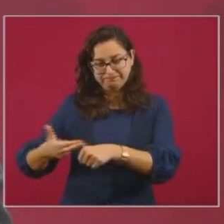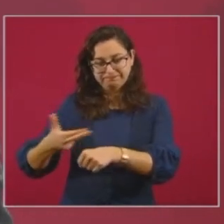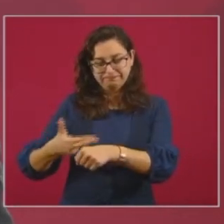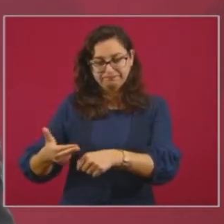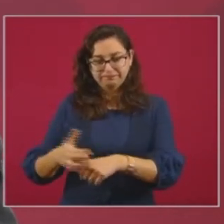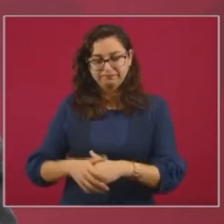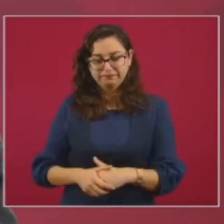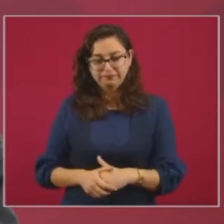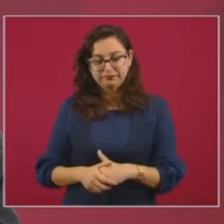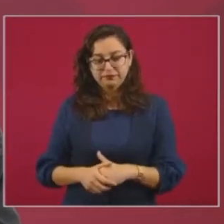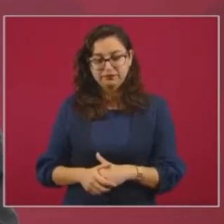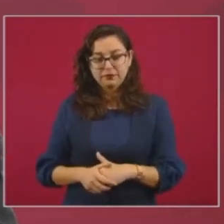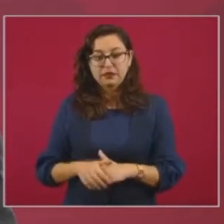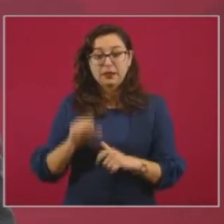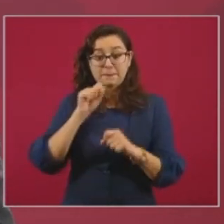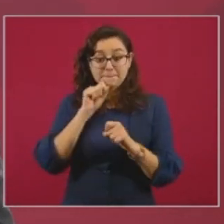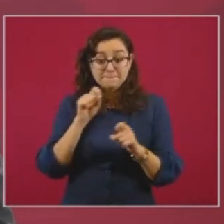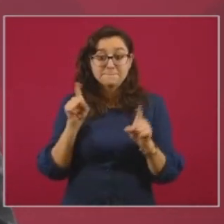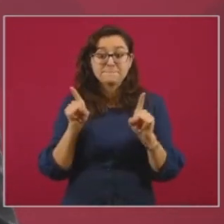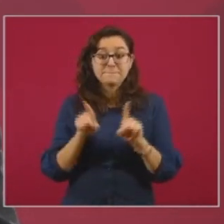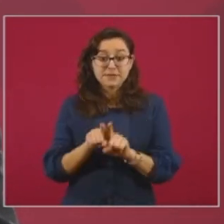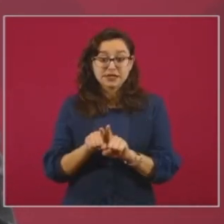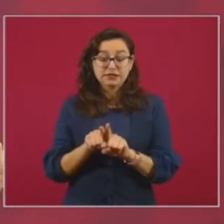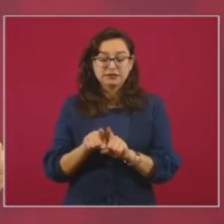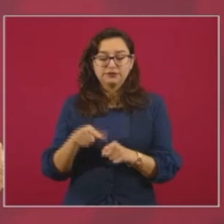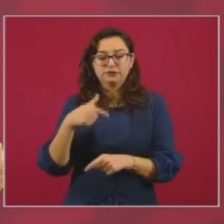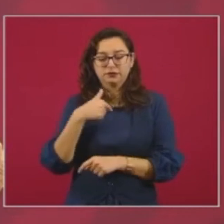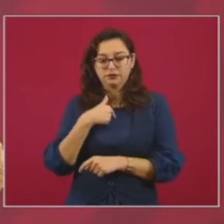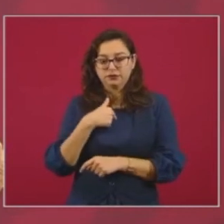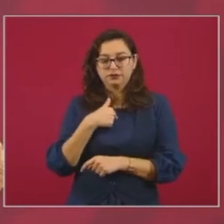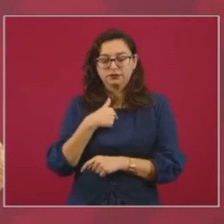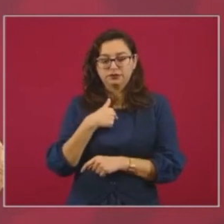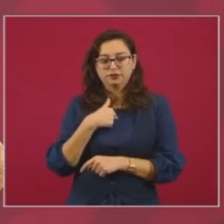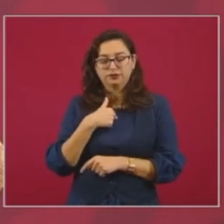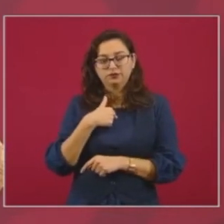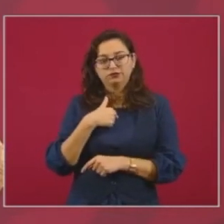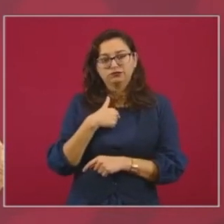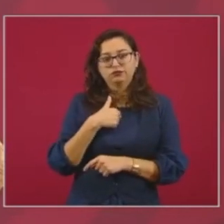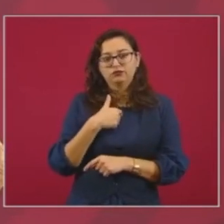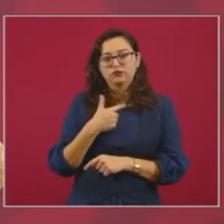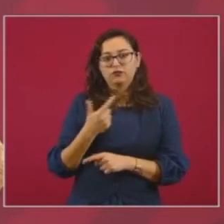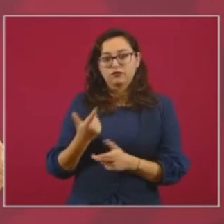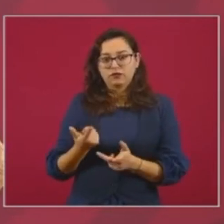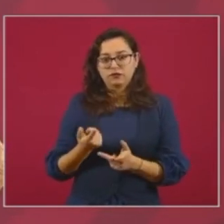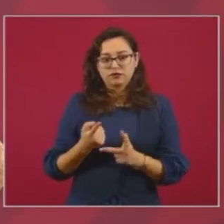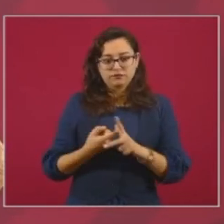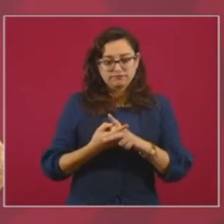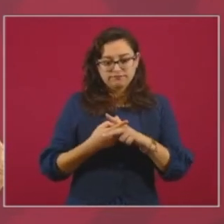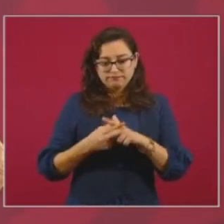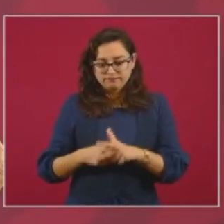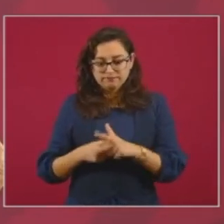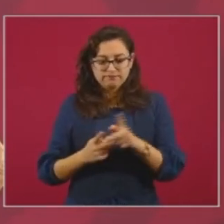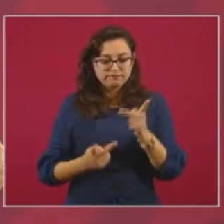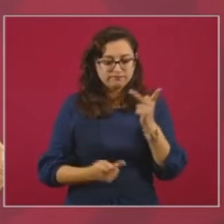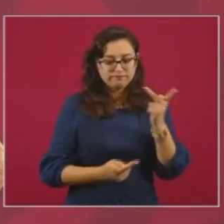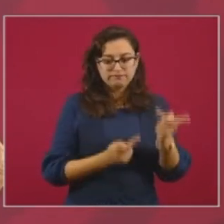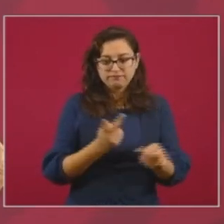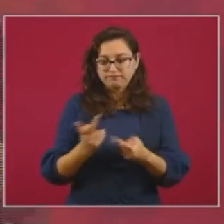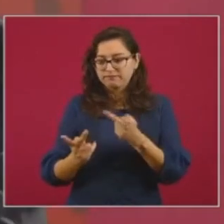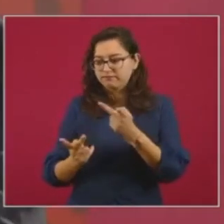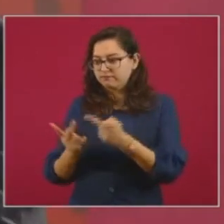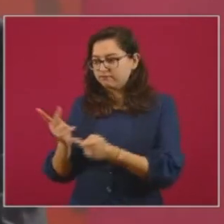estoy haciendo una consulta para también ya dar a conocer